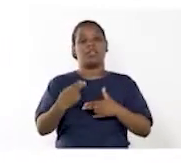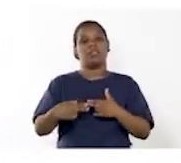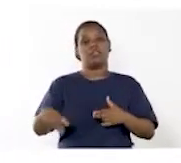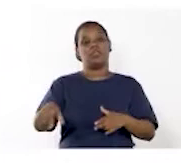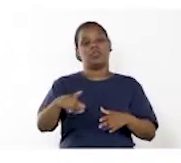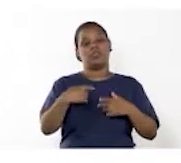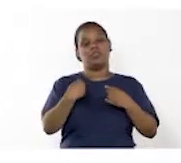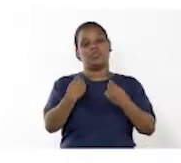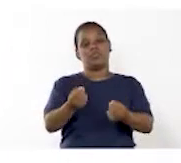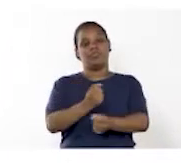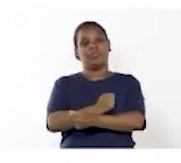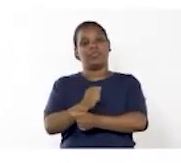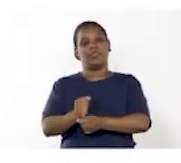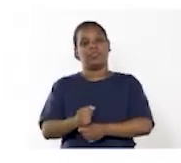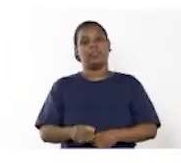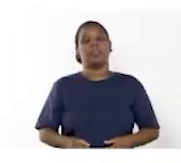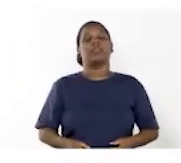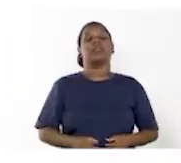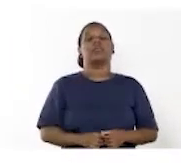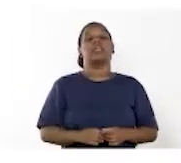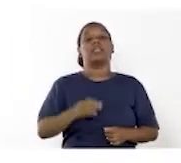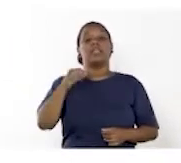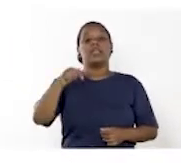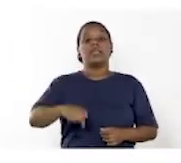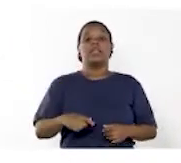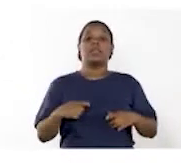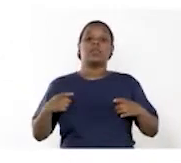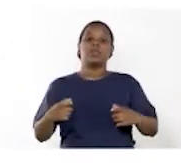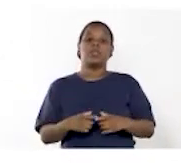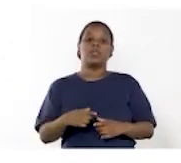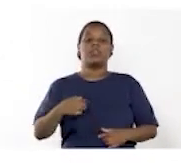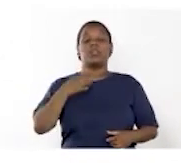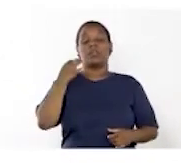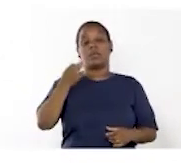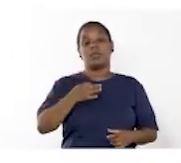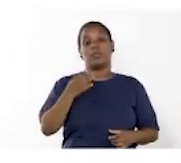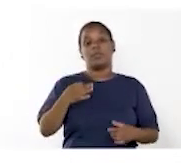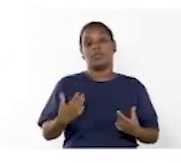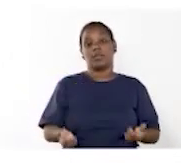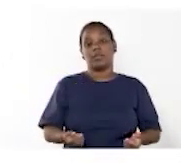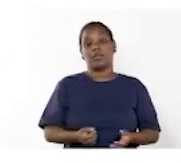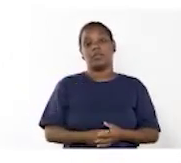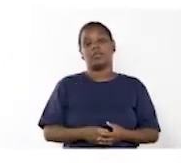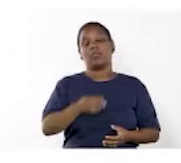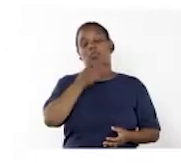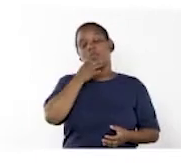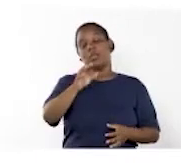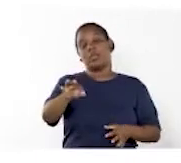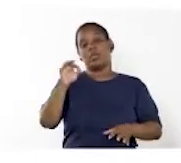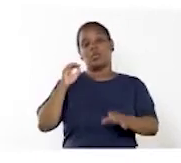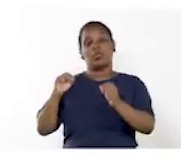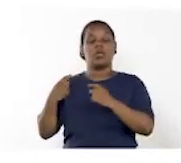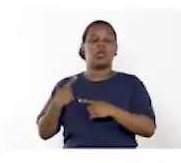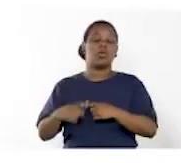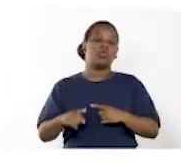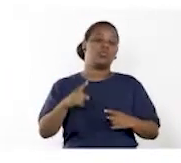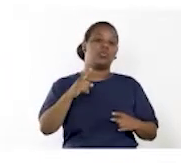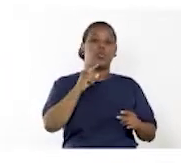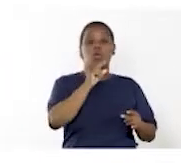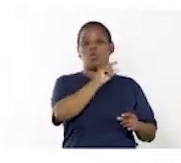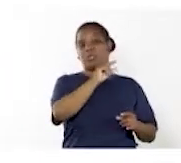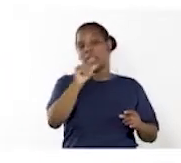se mantiene, estamos diciendo que eso se mantiene. De esta unidad estamos diciendo además que se puede escoger otro tema o